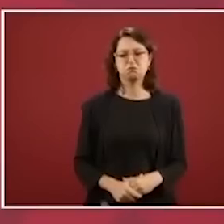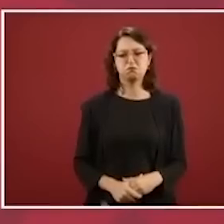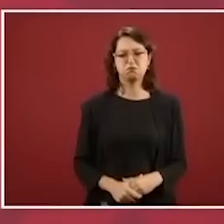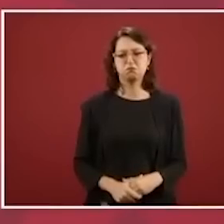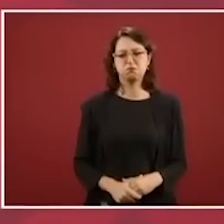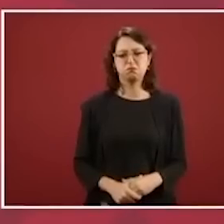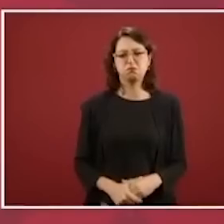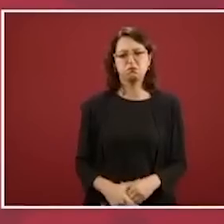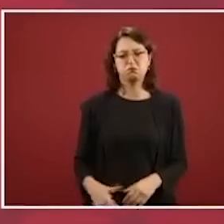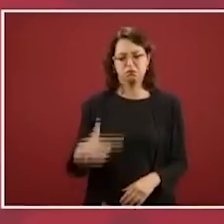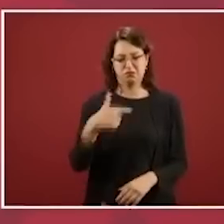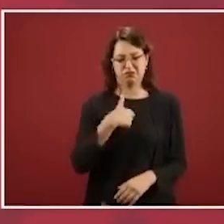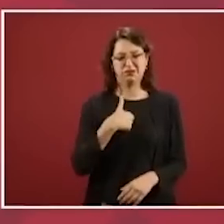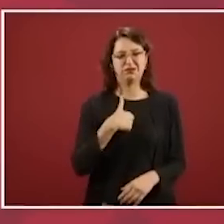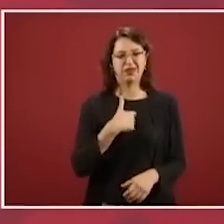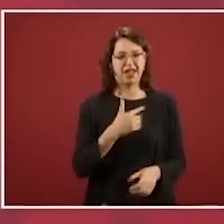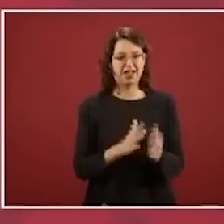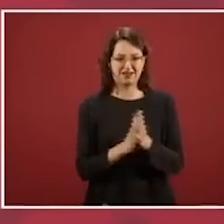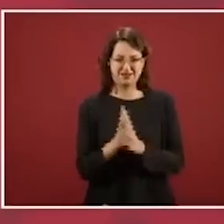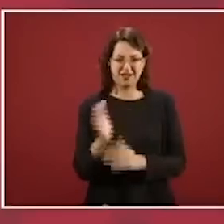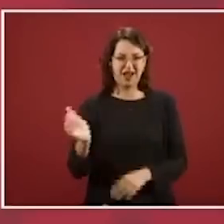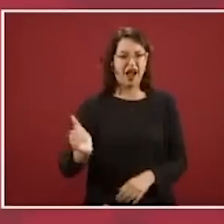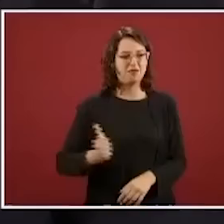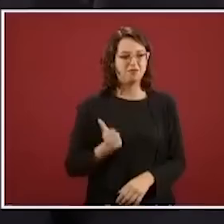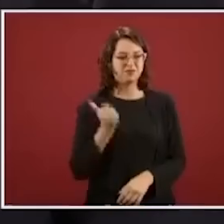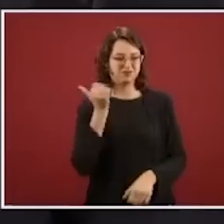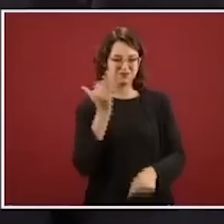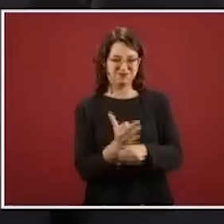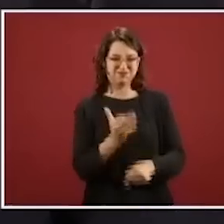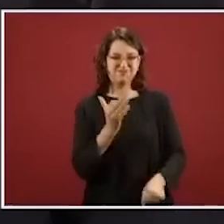leña del árbol caído